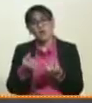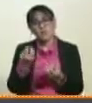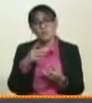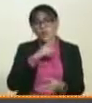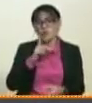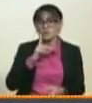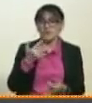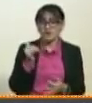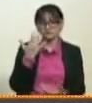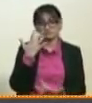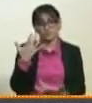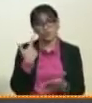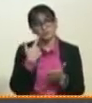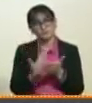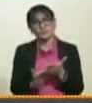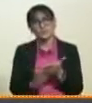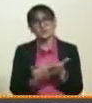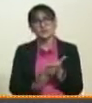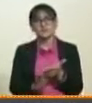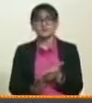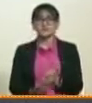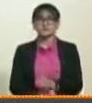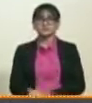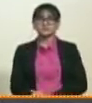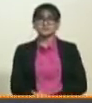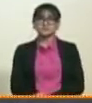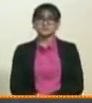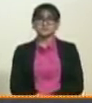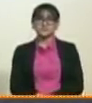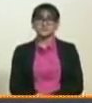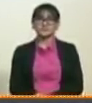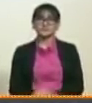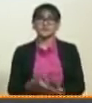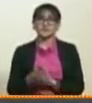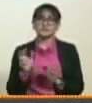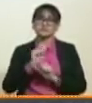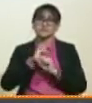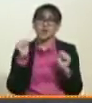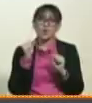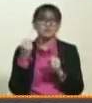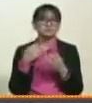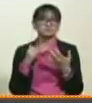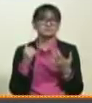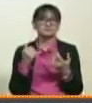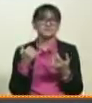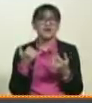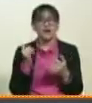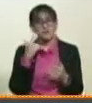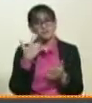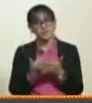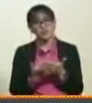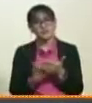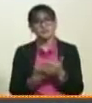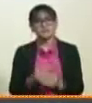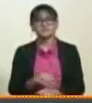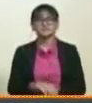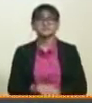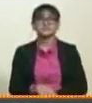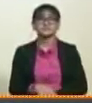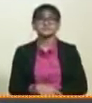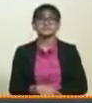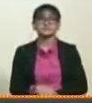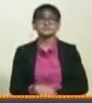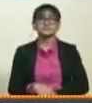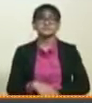igualmente hay el reportaje sobre las explosiones sobre las que más sobre iniciando una vez que los queman una estación eléctrica